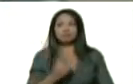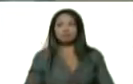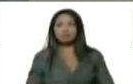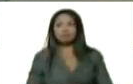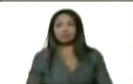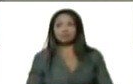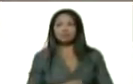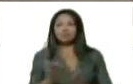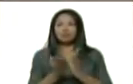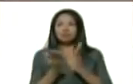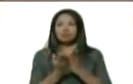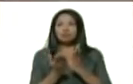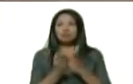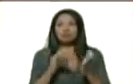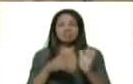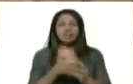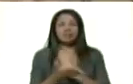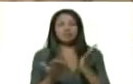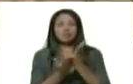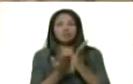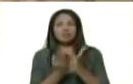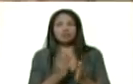¿qué estás estudiando?